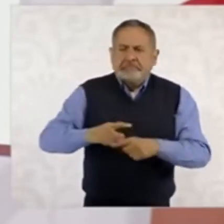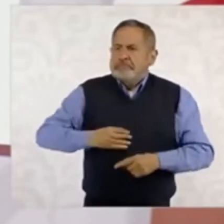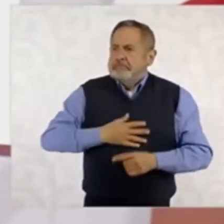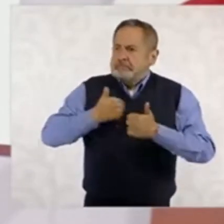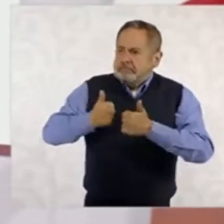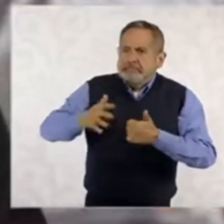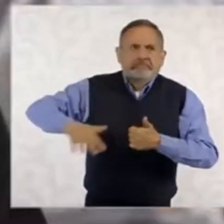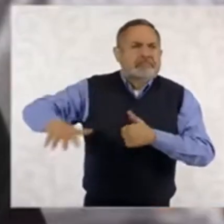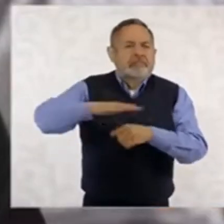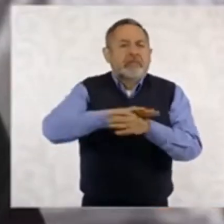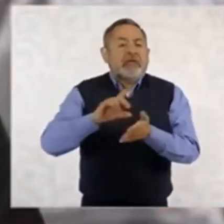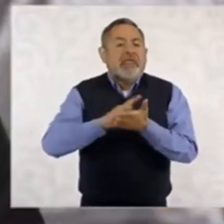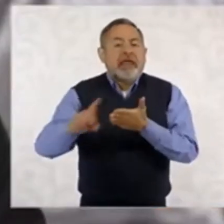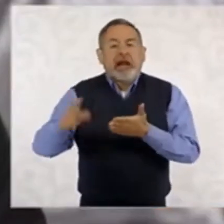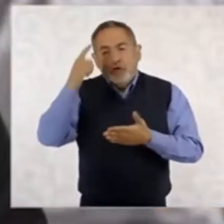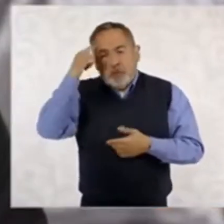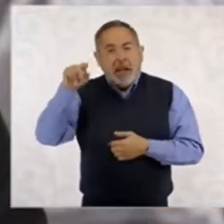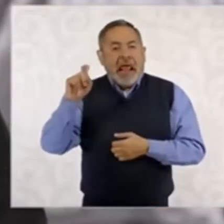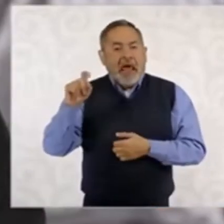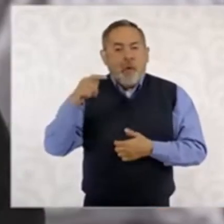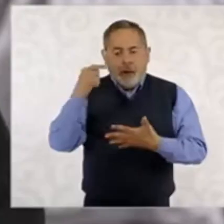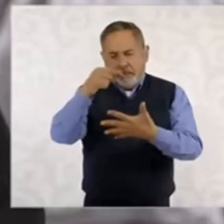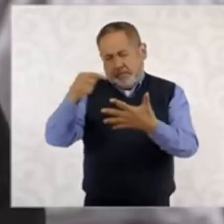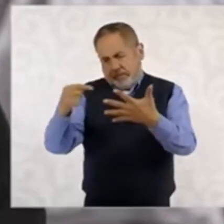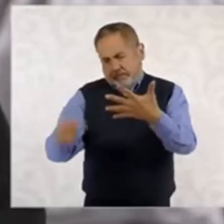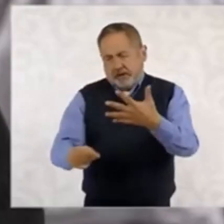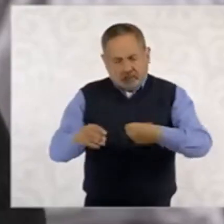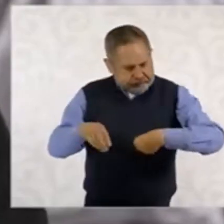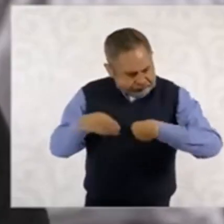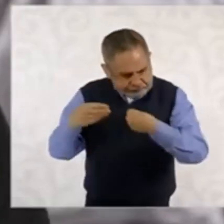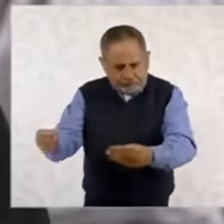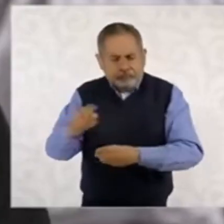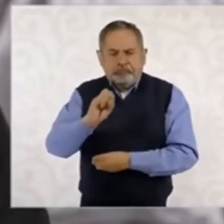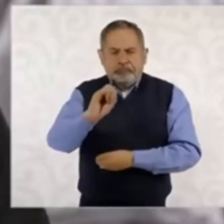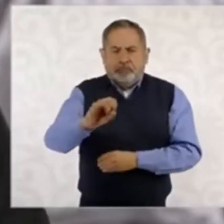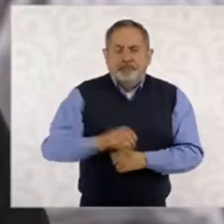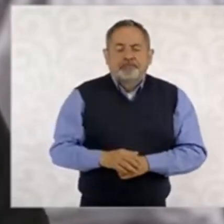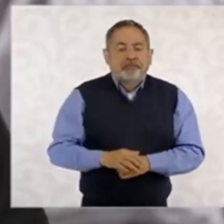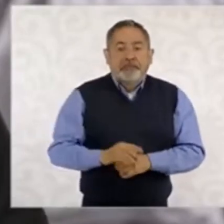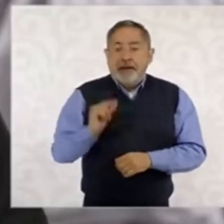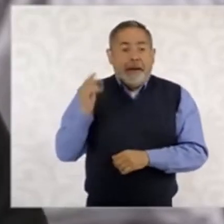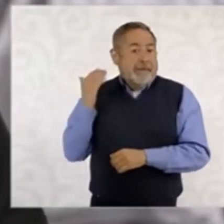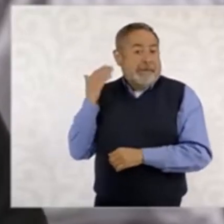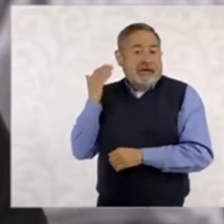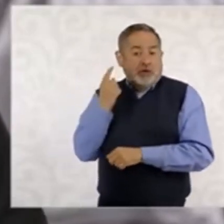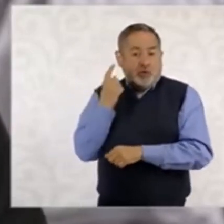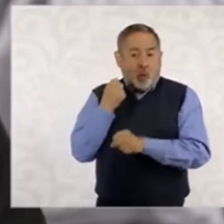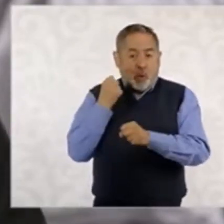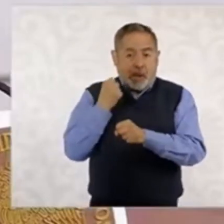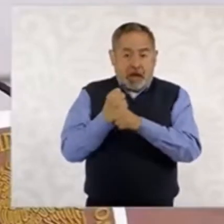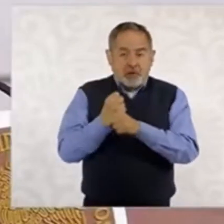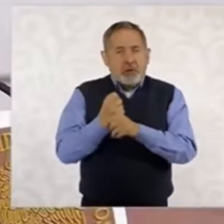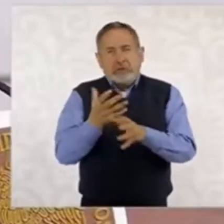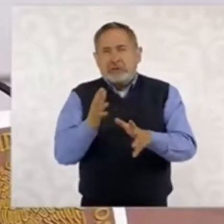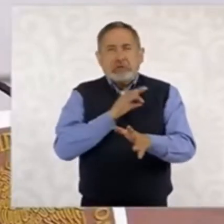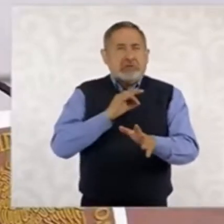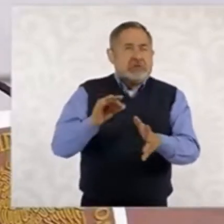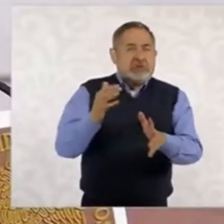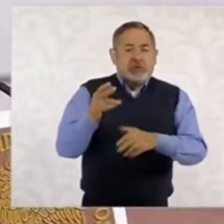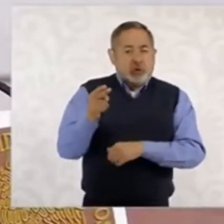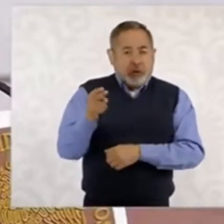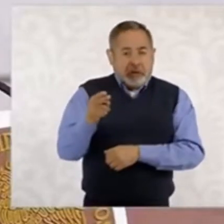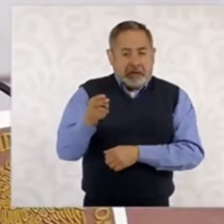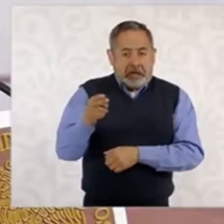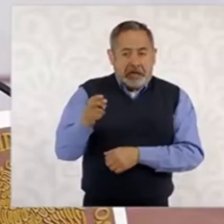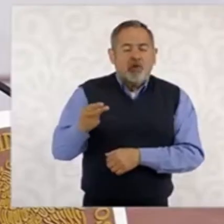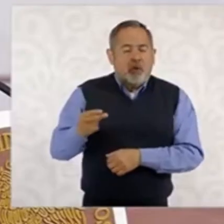ambiental y derecho al agua. Fue hasta el año pasado, allá por noviembre,